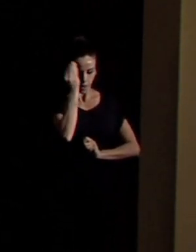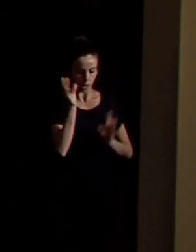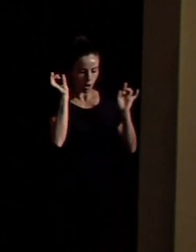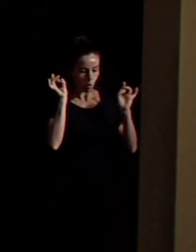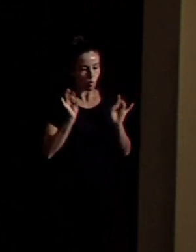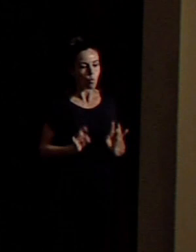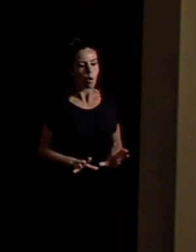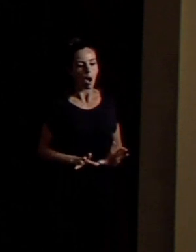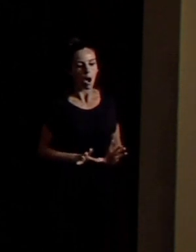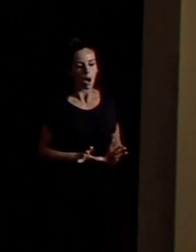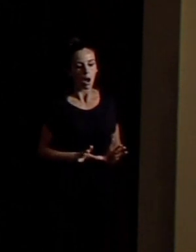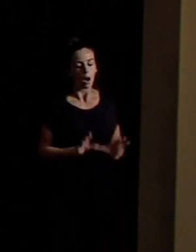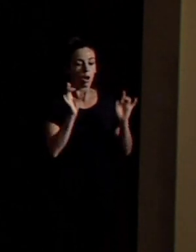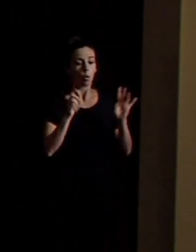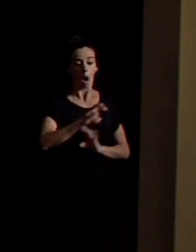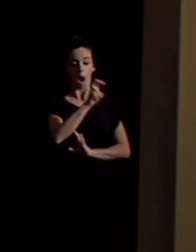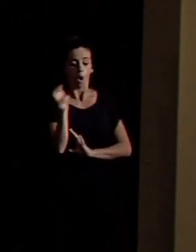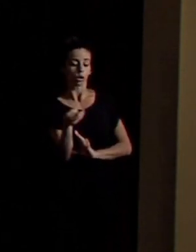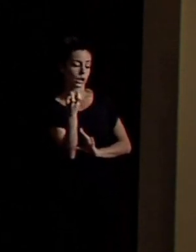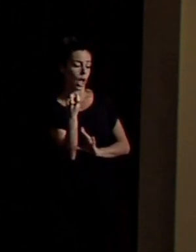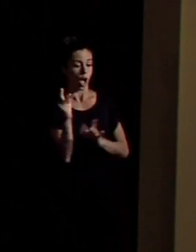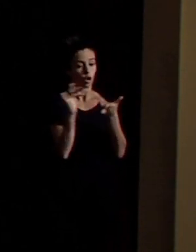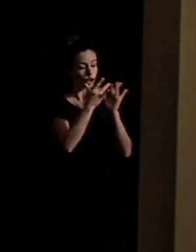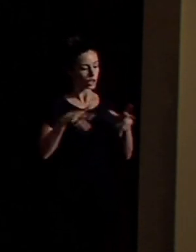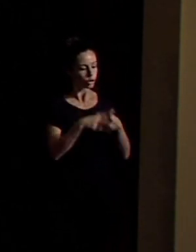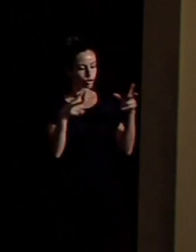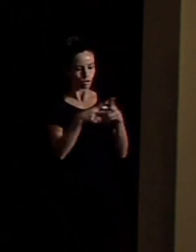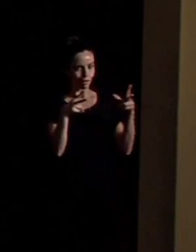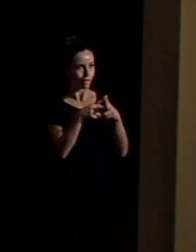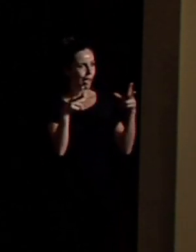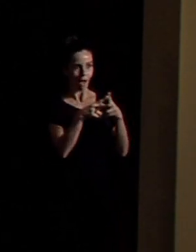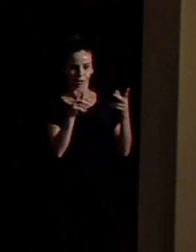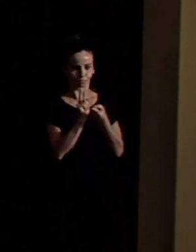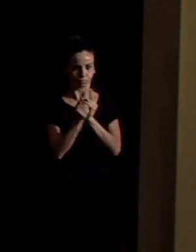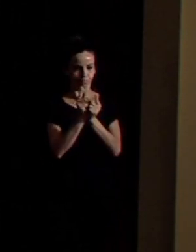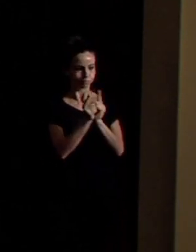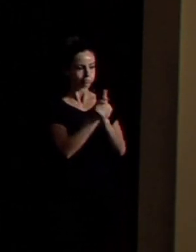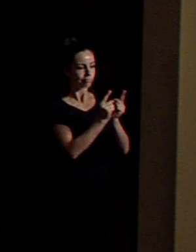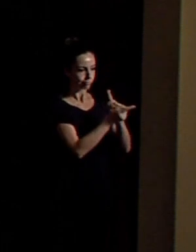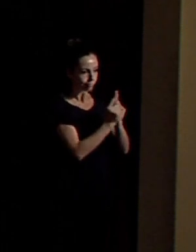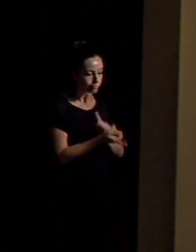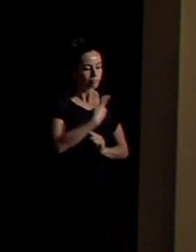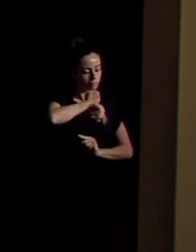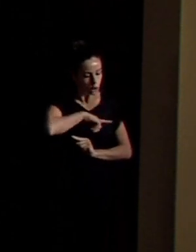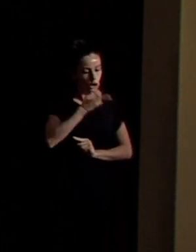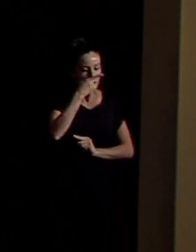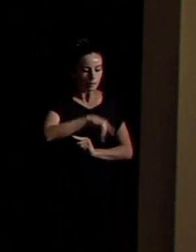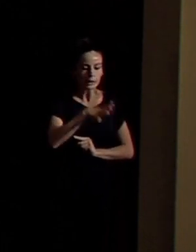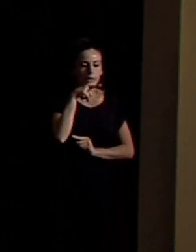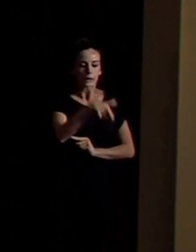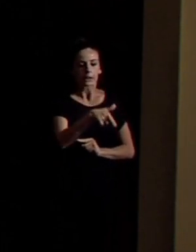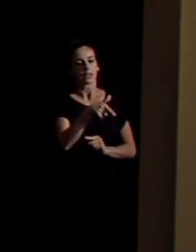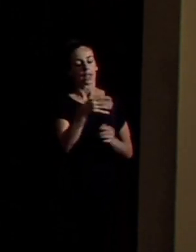que otras relaciones sociales, han mutado, han cambiado y que tendremos que también intervenir en